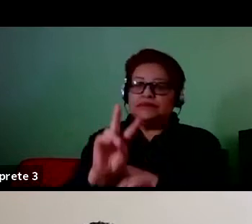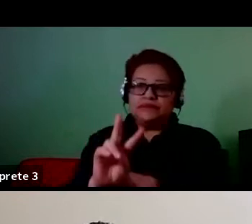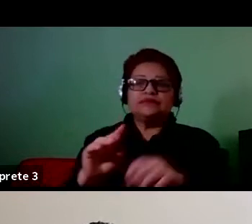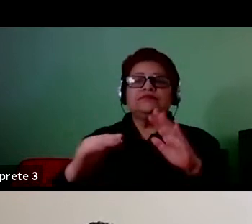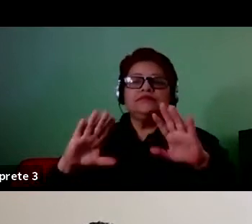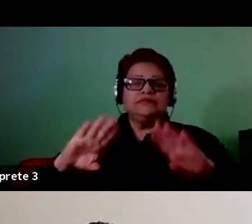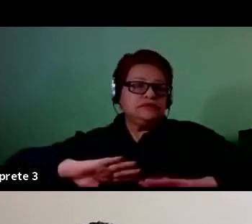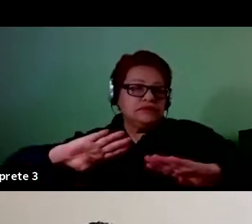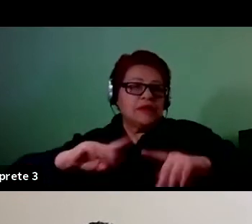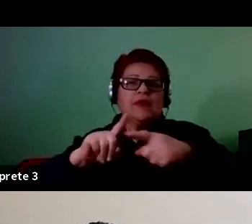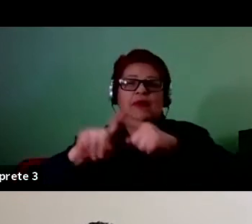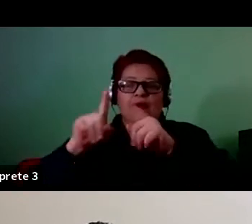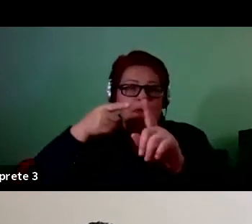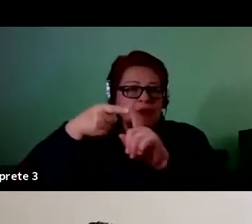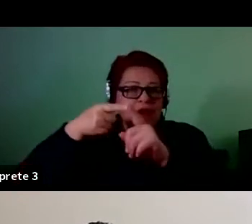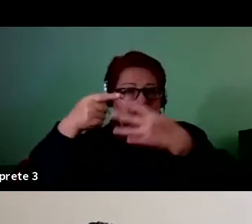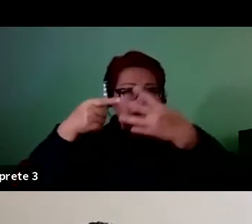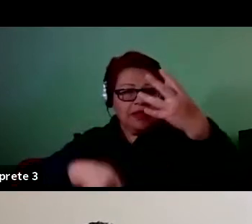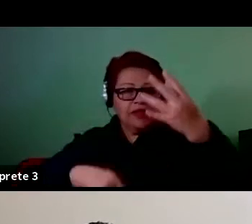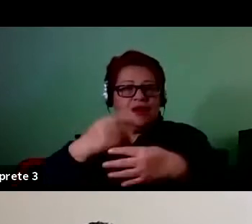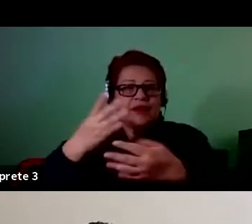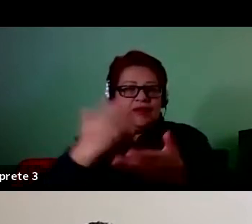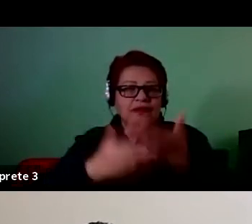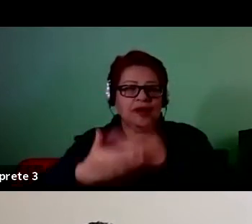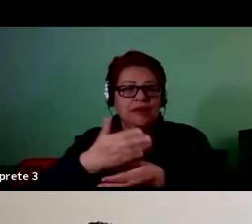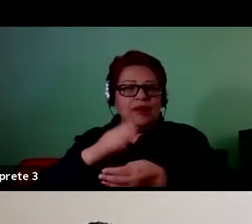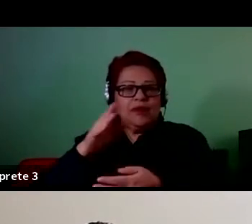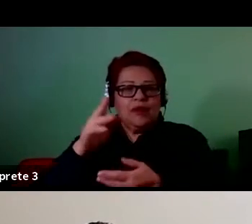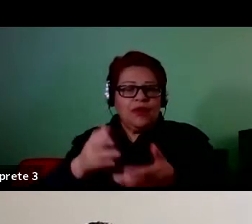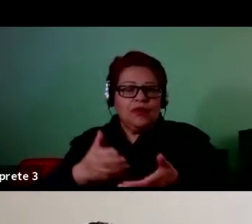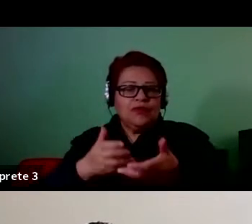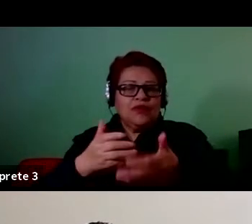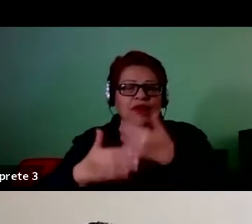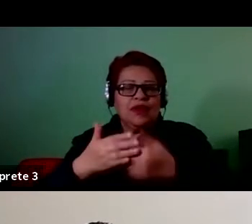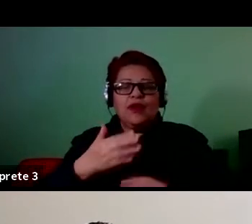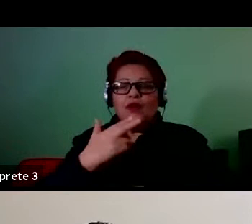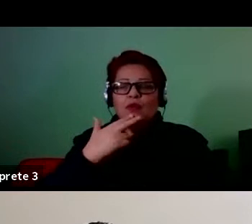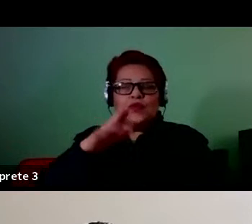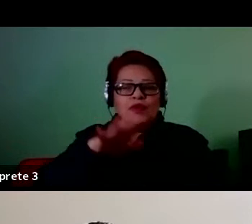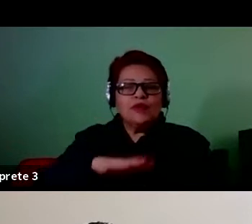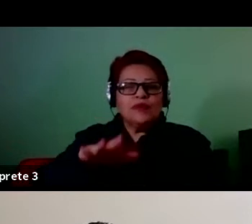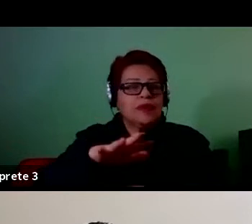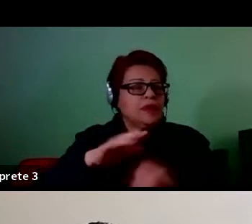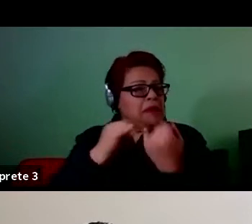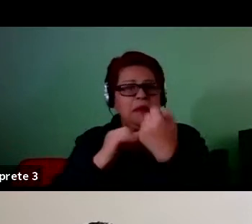características y objetivos del espacio público y servicios urbanos y usos del espacio público.